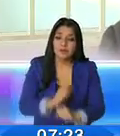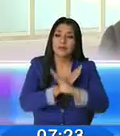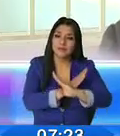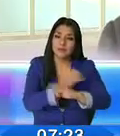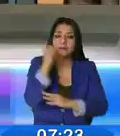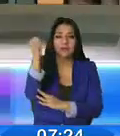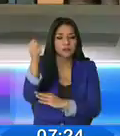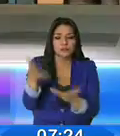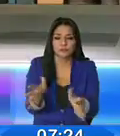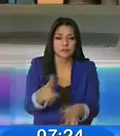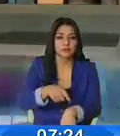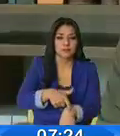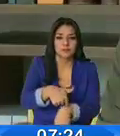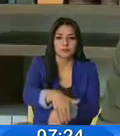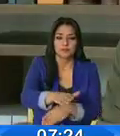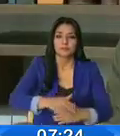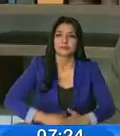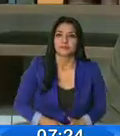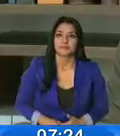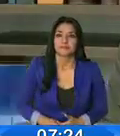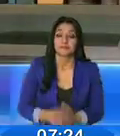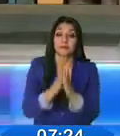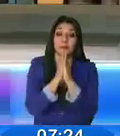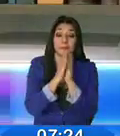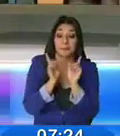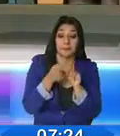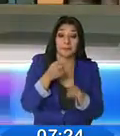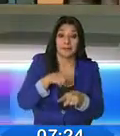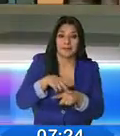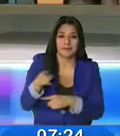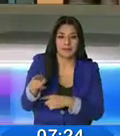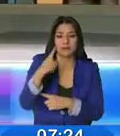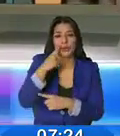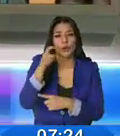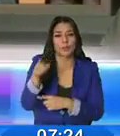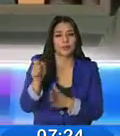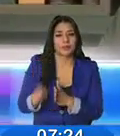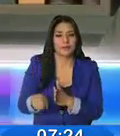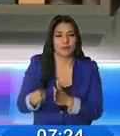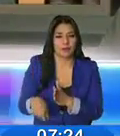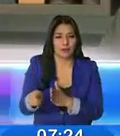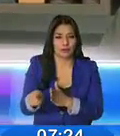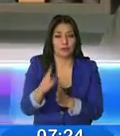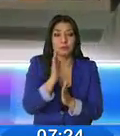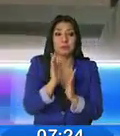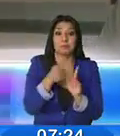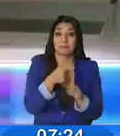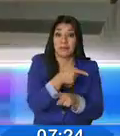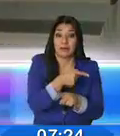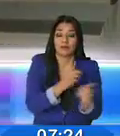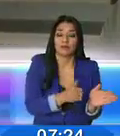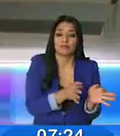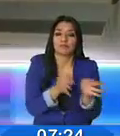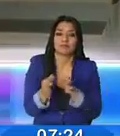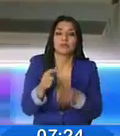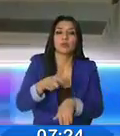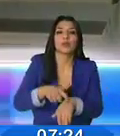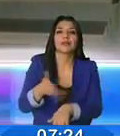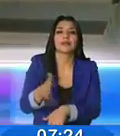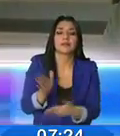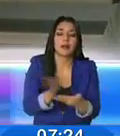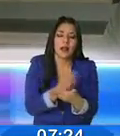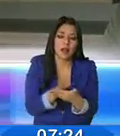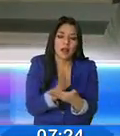a la defensa. El primer pedido de diferimiento que pide el doctor Capulicán Ochoa es porque dice que no tiene tiempo de